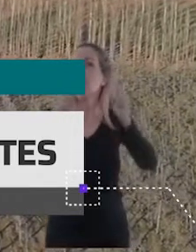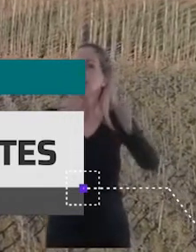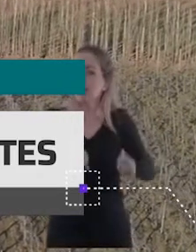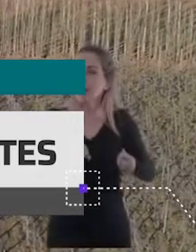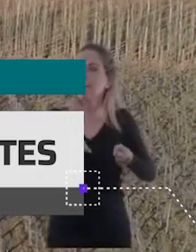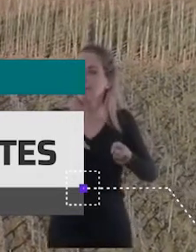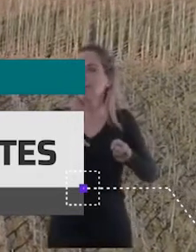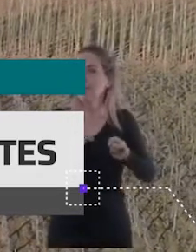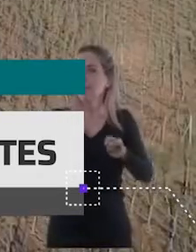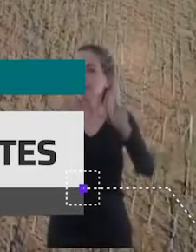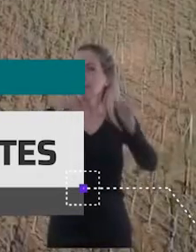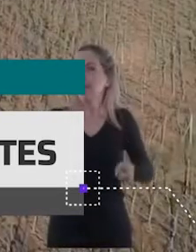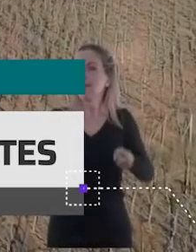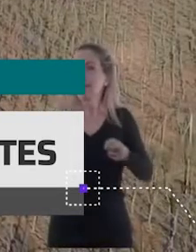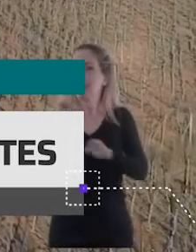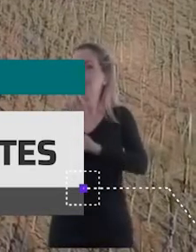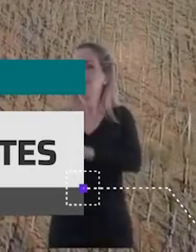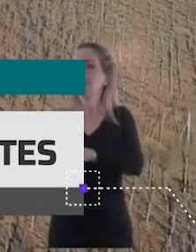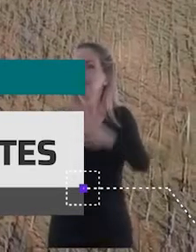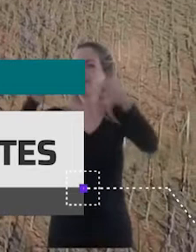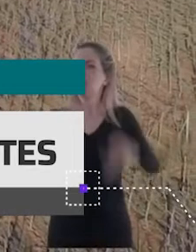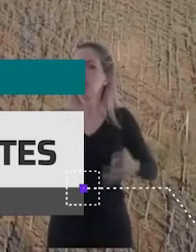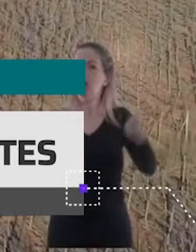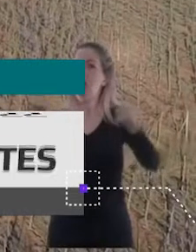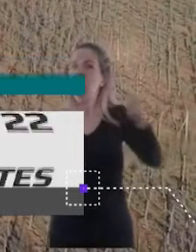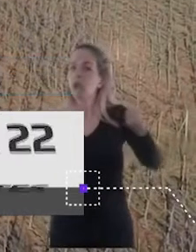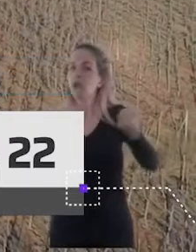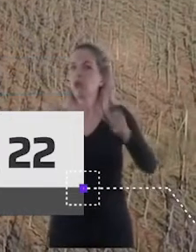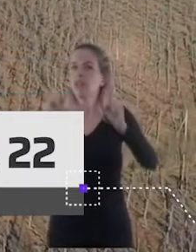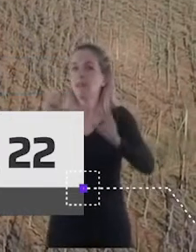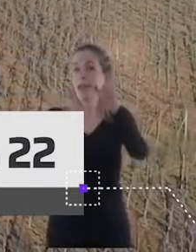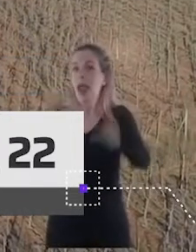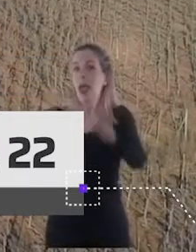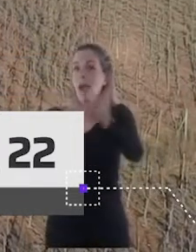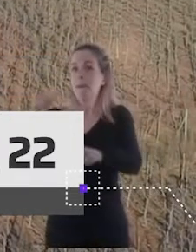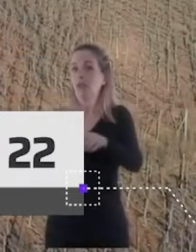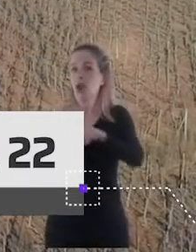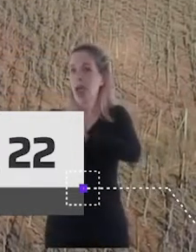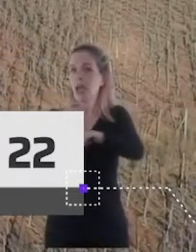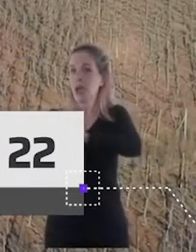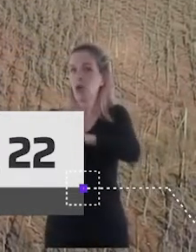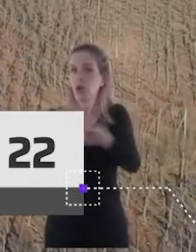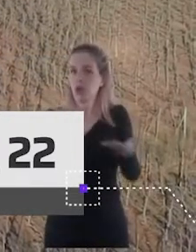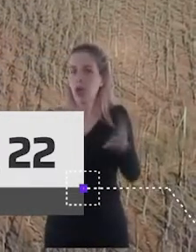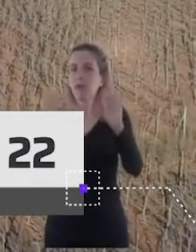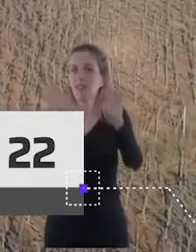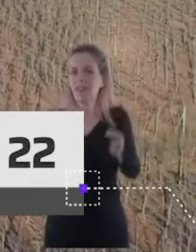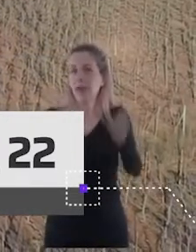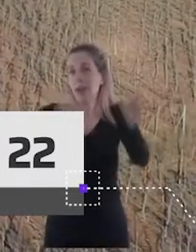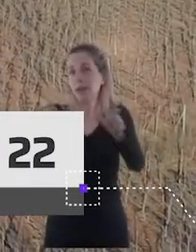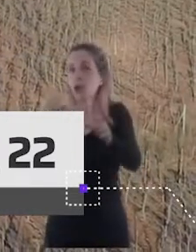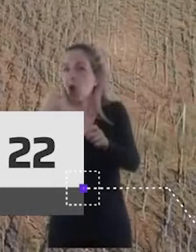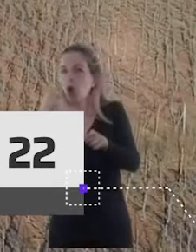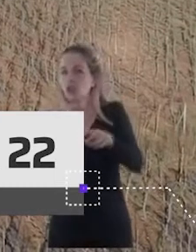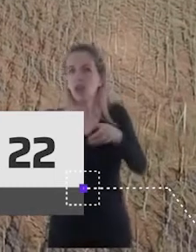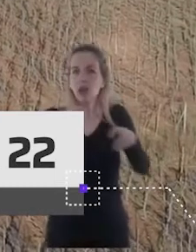no solamente de los vehículos sino también de los peatones la ruta 22 para los que la conocen saben que transita a lo